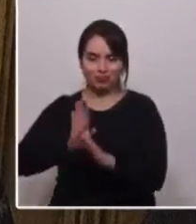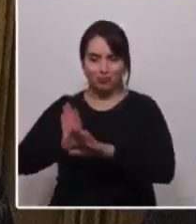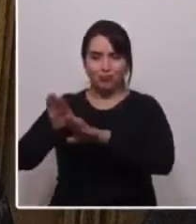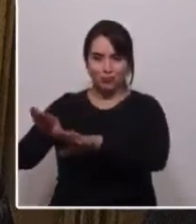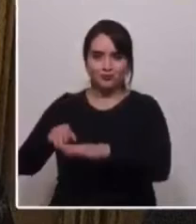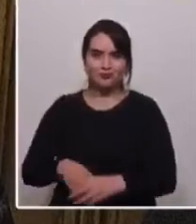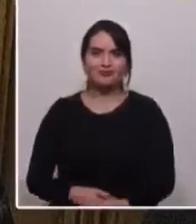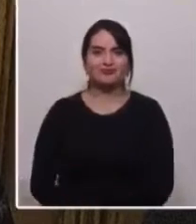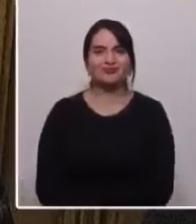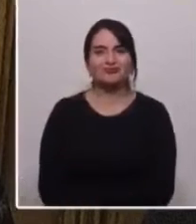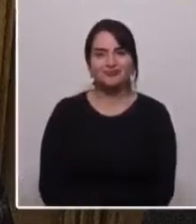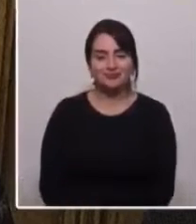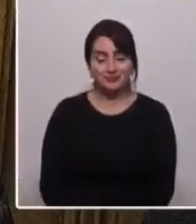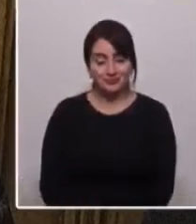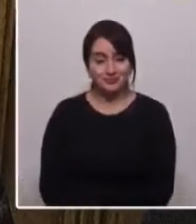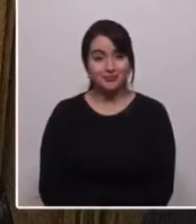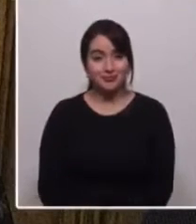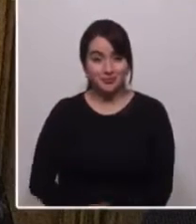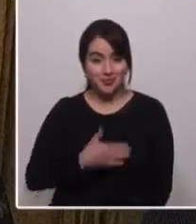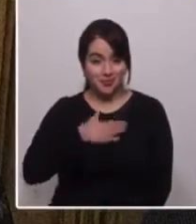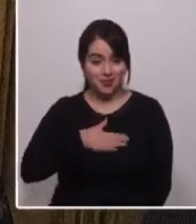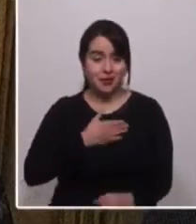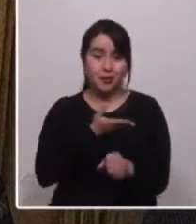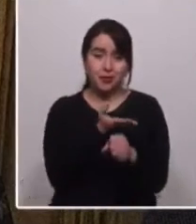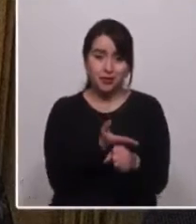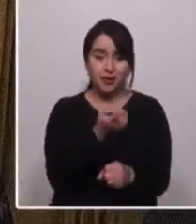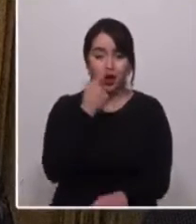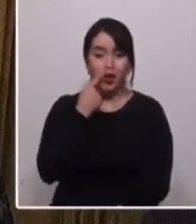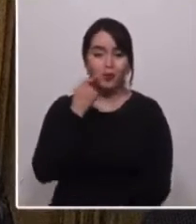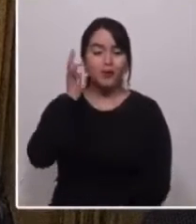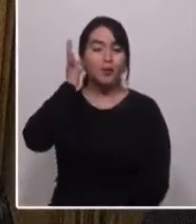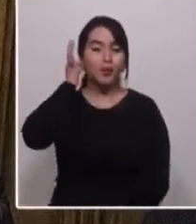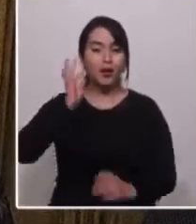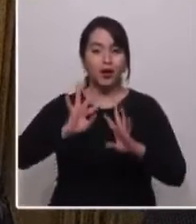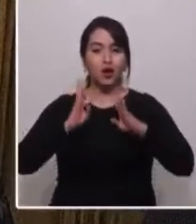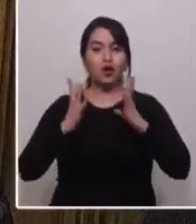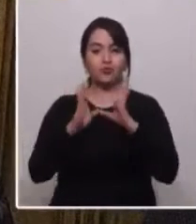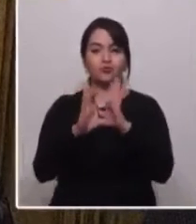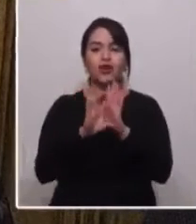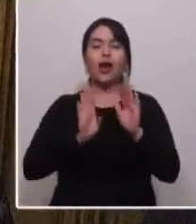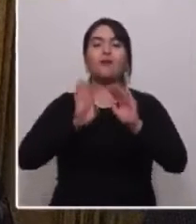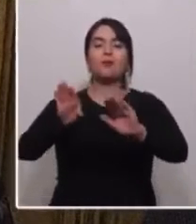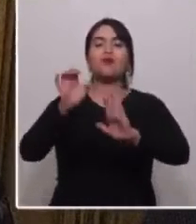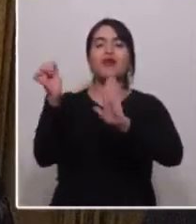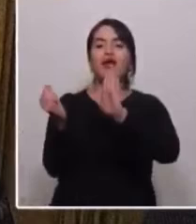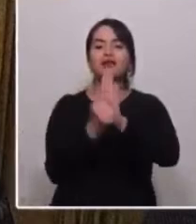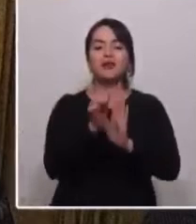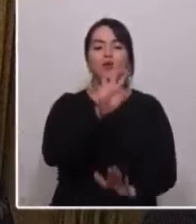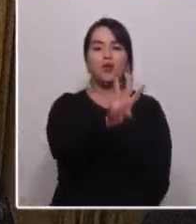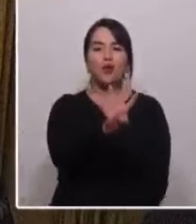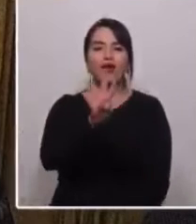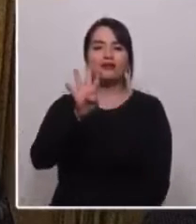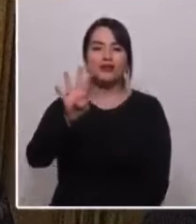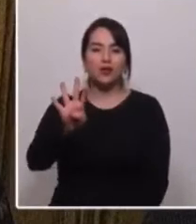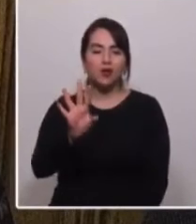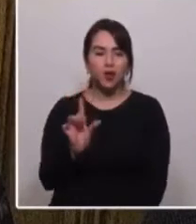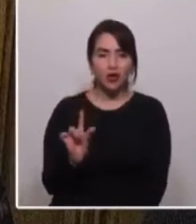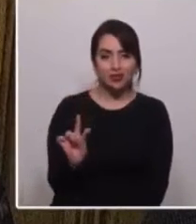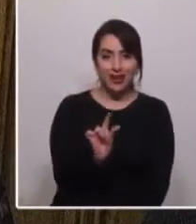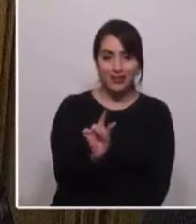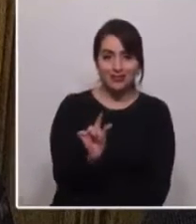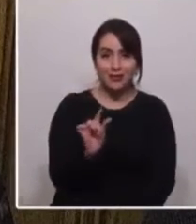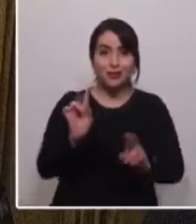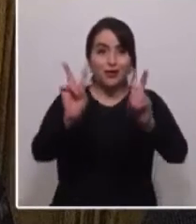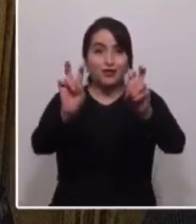esta perspectiva, quiero pedir a los y las constituyentes que apoyen el artículo 44 transitorio